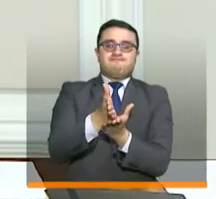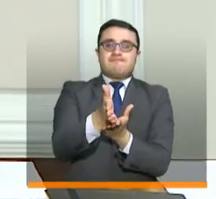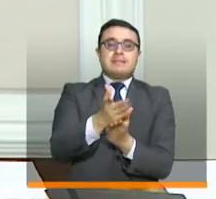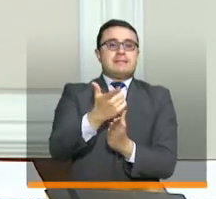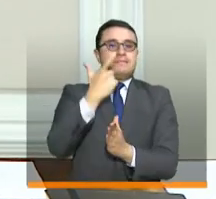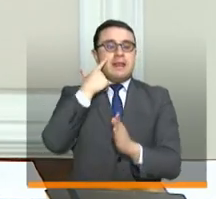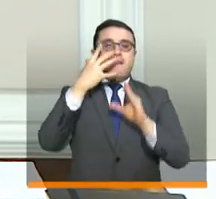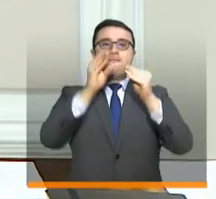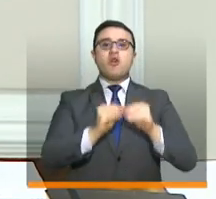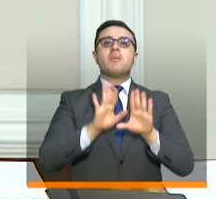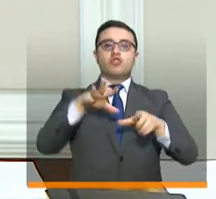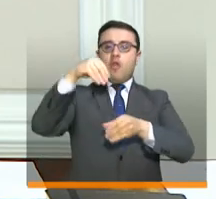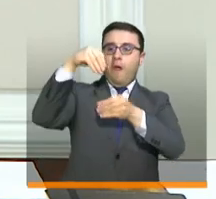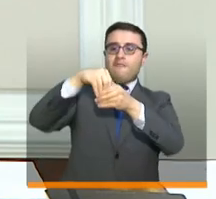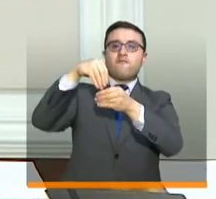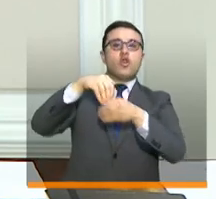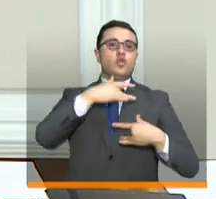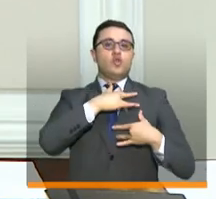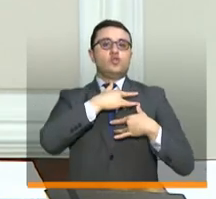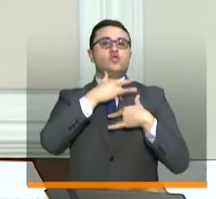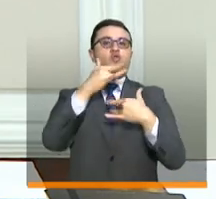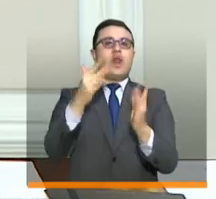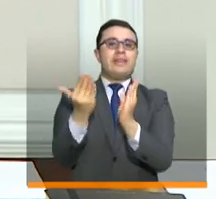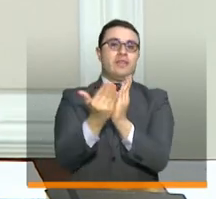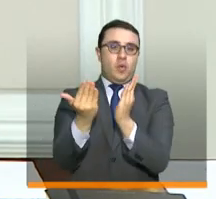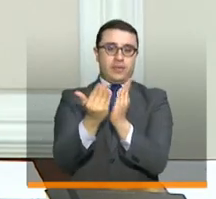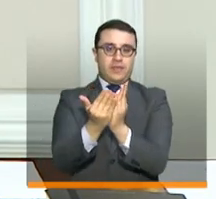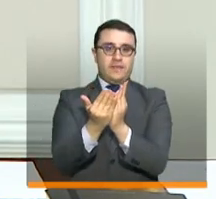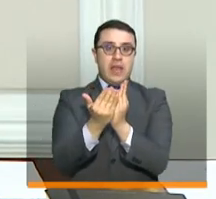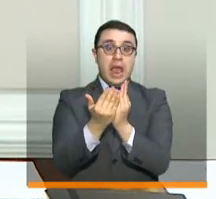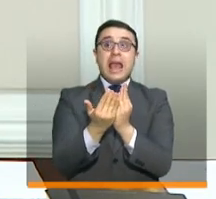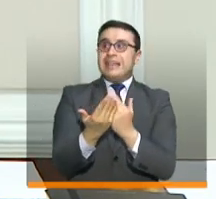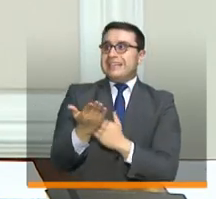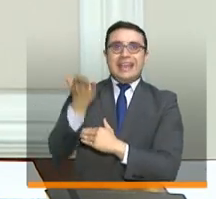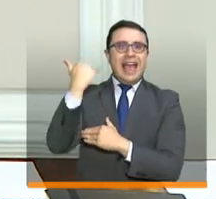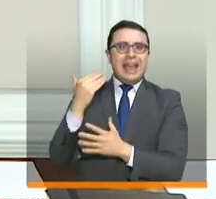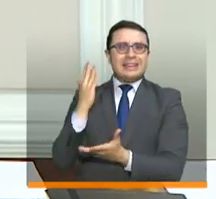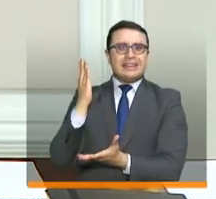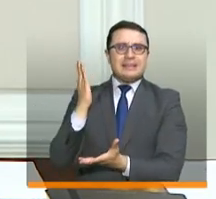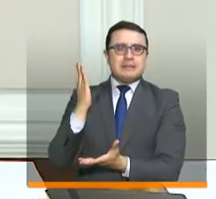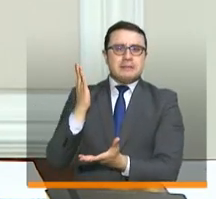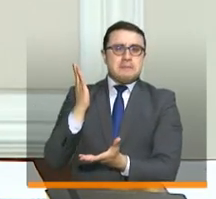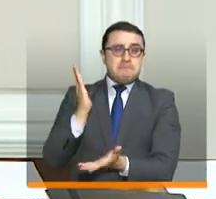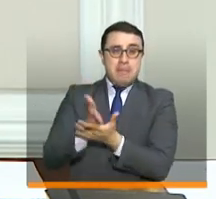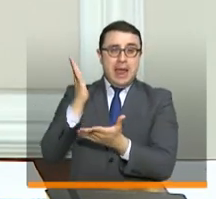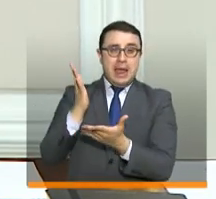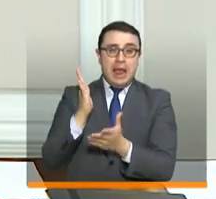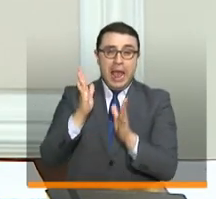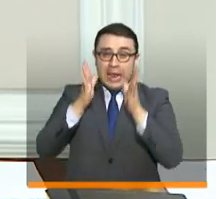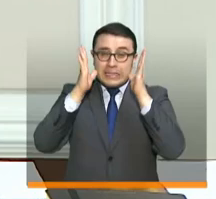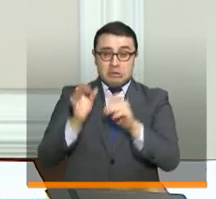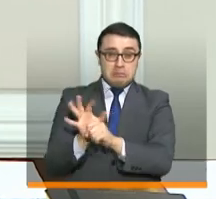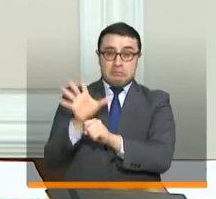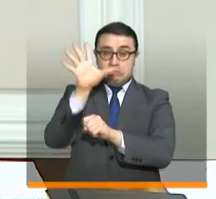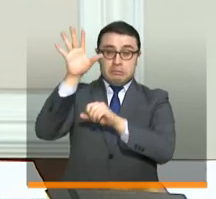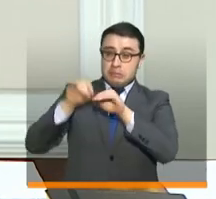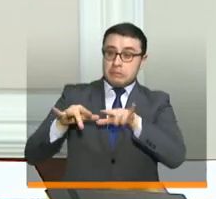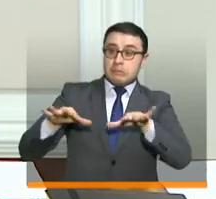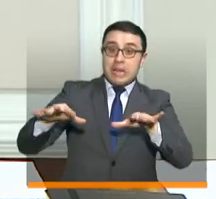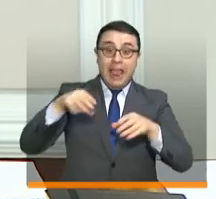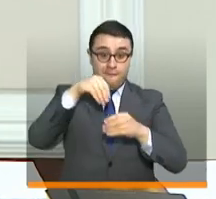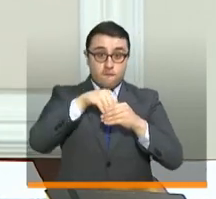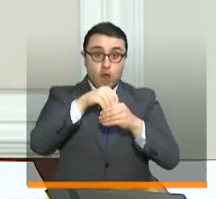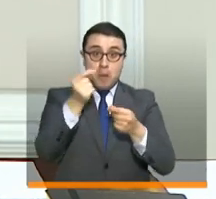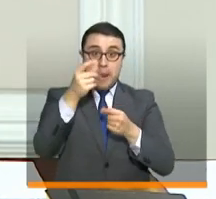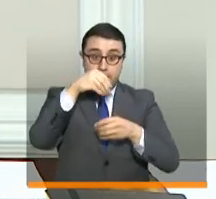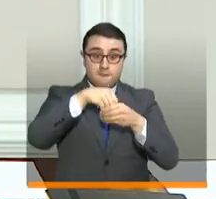figura del Fondo de Solidaridad Educativa que creamos en el marco de las emergencias para atender la pandemia del